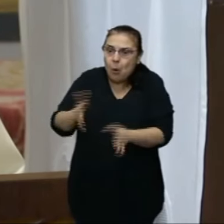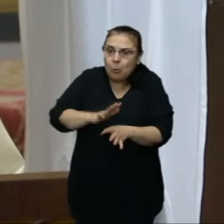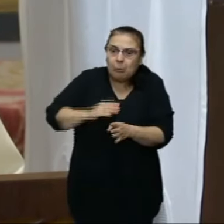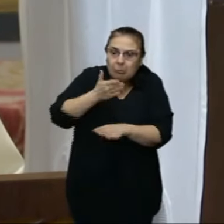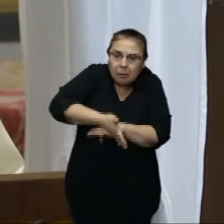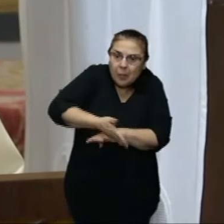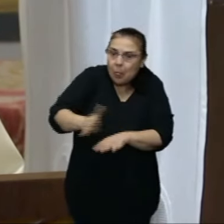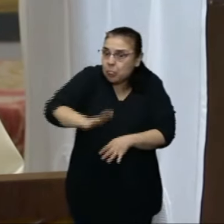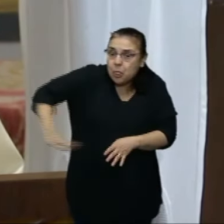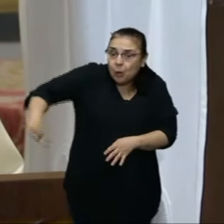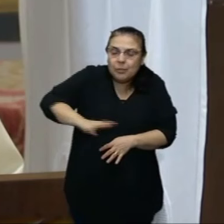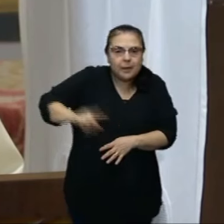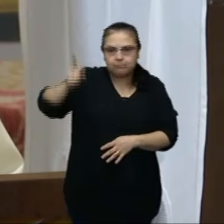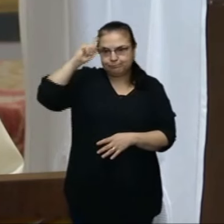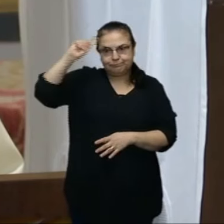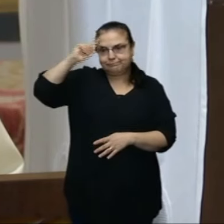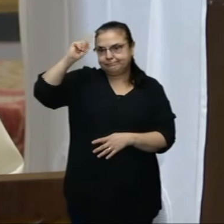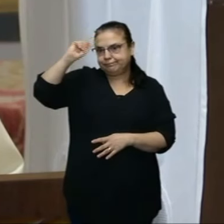No sabemos.